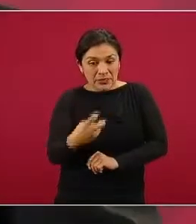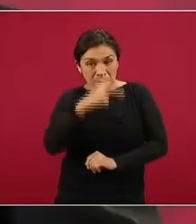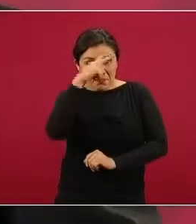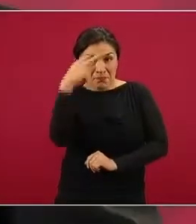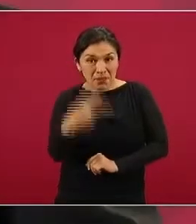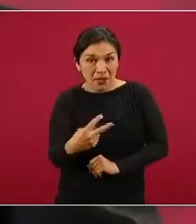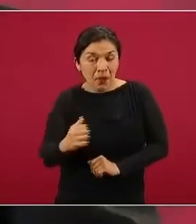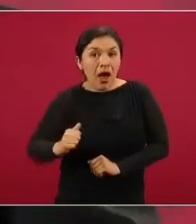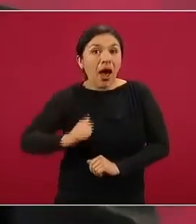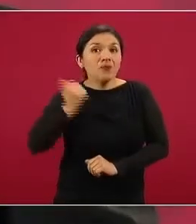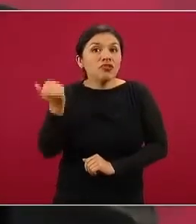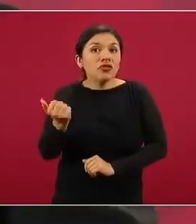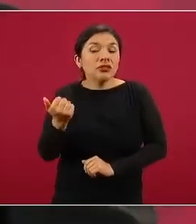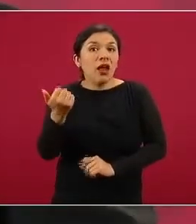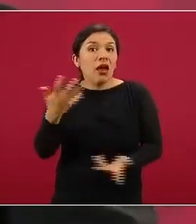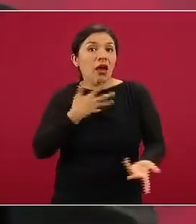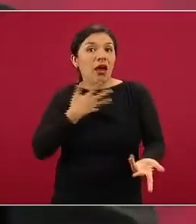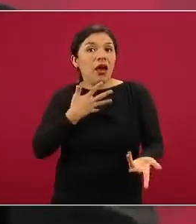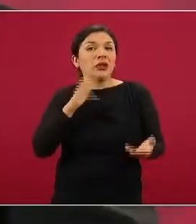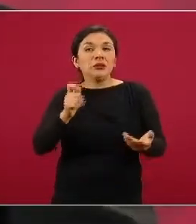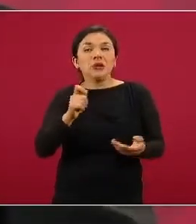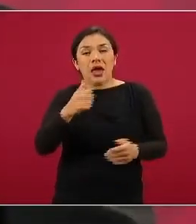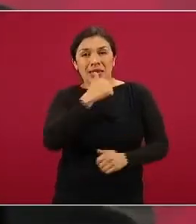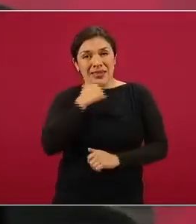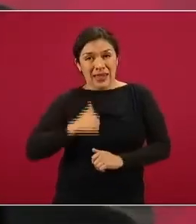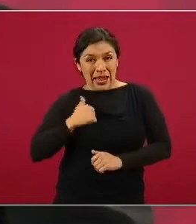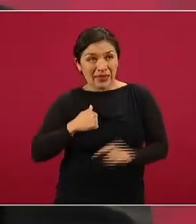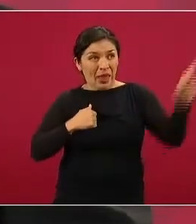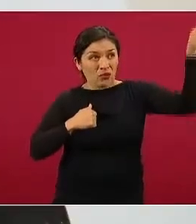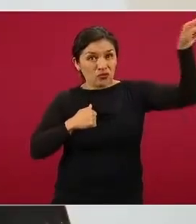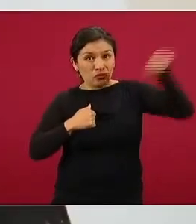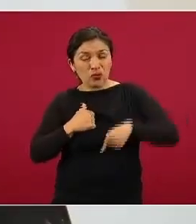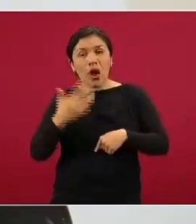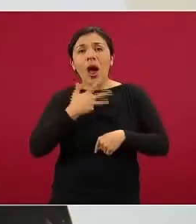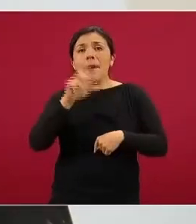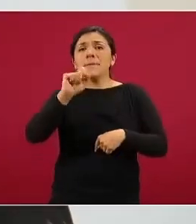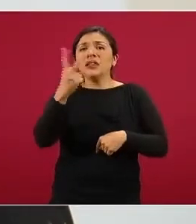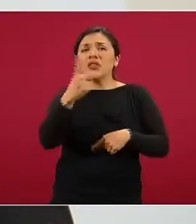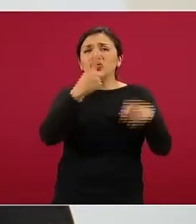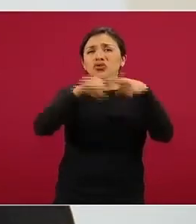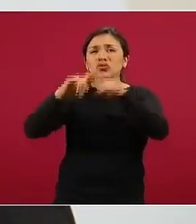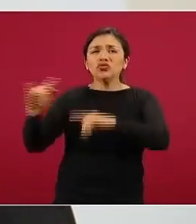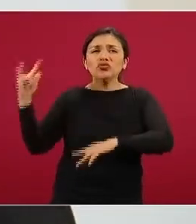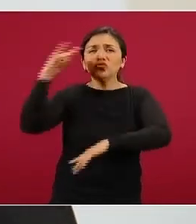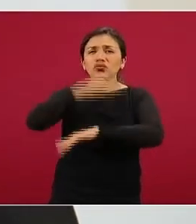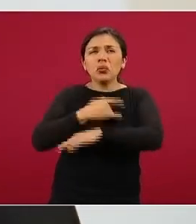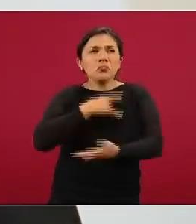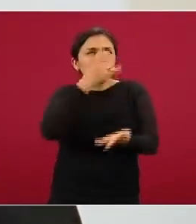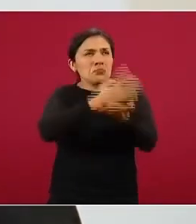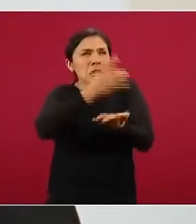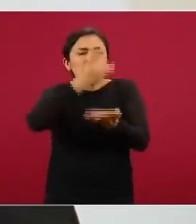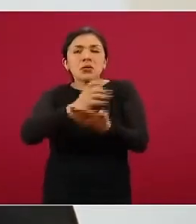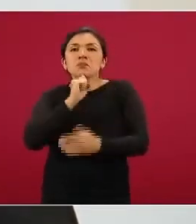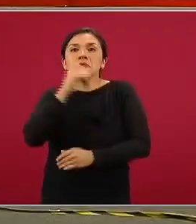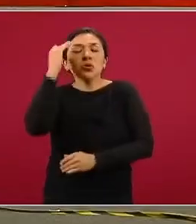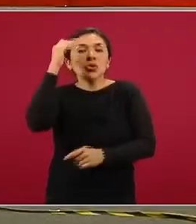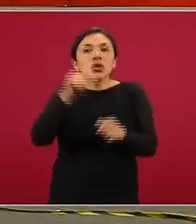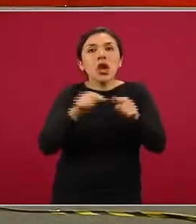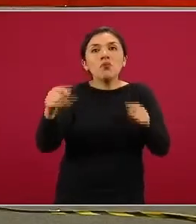país, ya que hay tan solo de Canadá 22 rutas que hemos detectado que están en ese